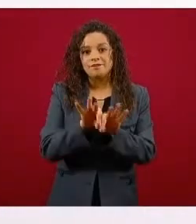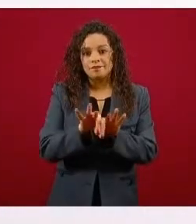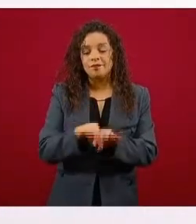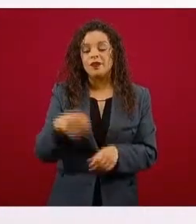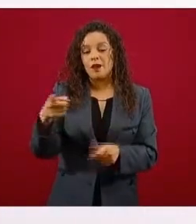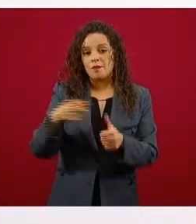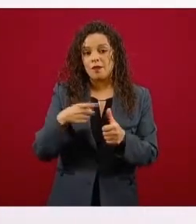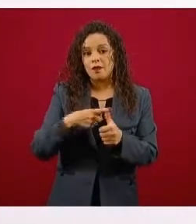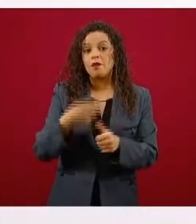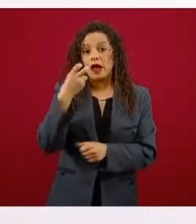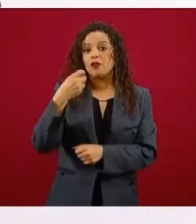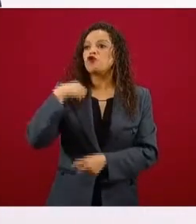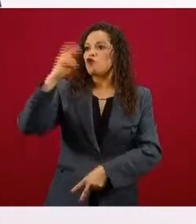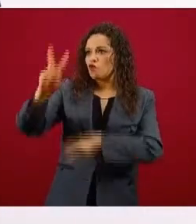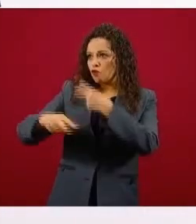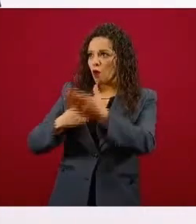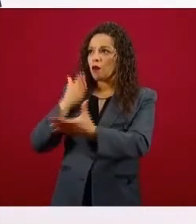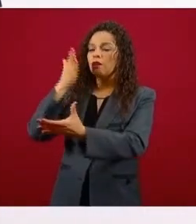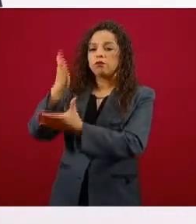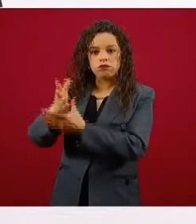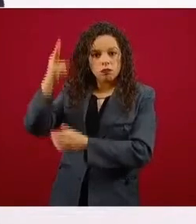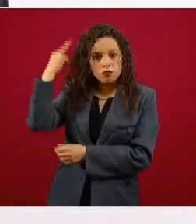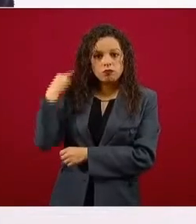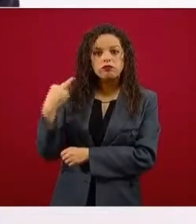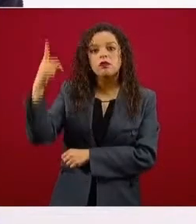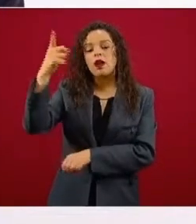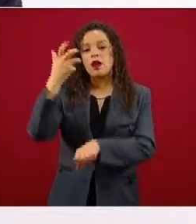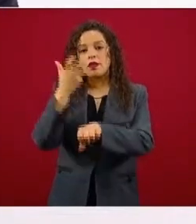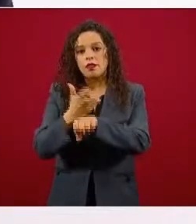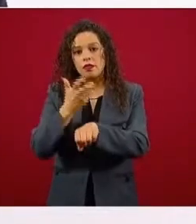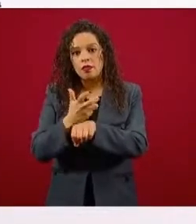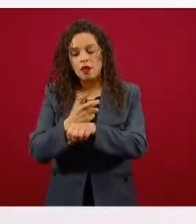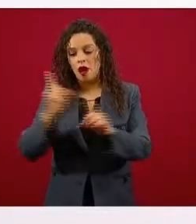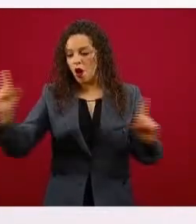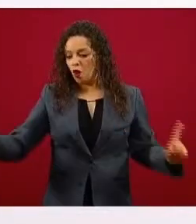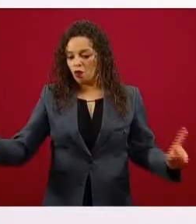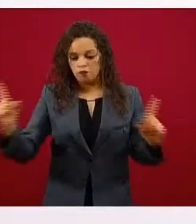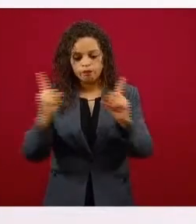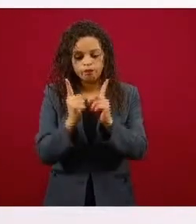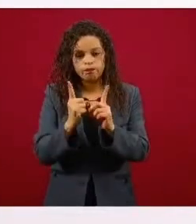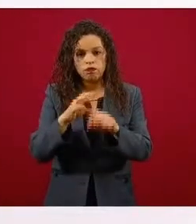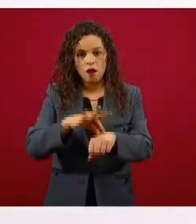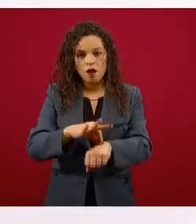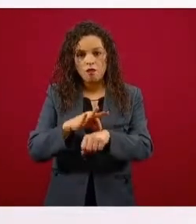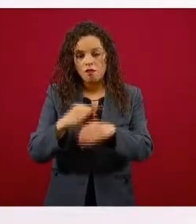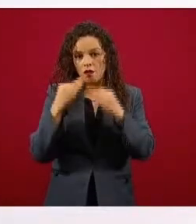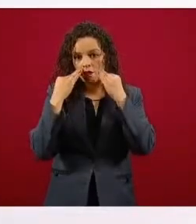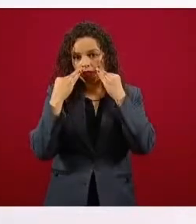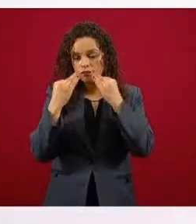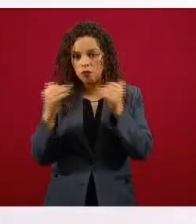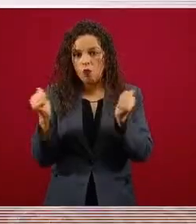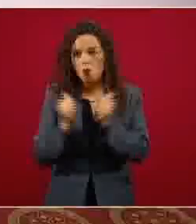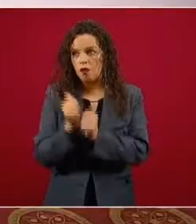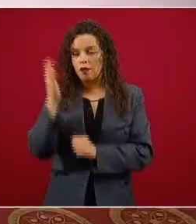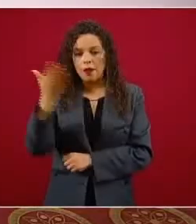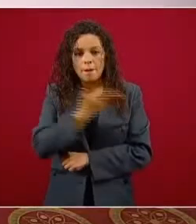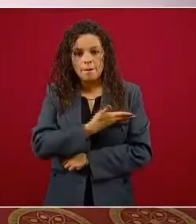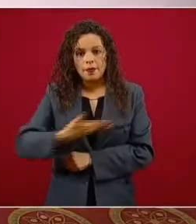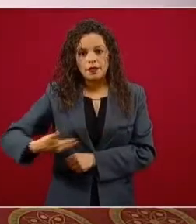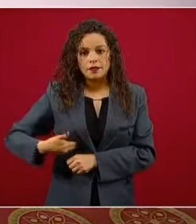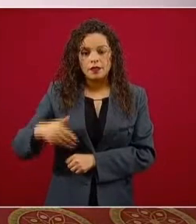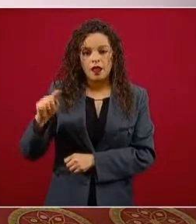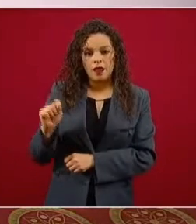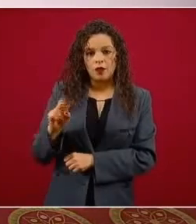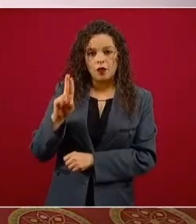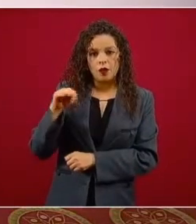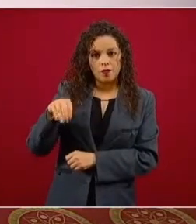Estados Unidos de Norteamérica y mi encuentro con el presidente Donald Trump.